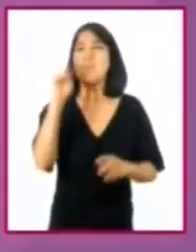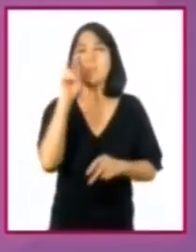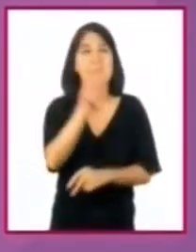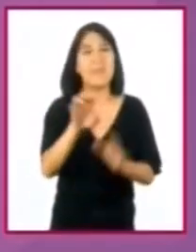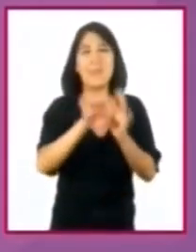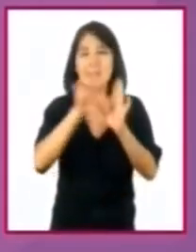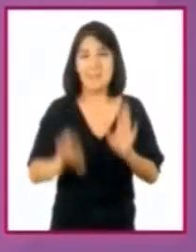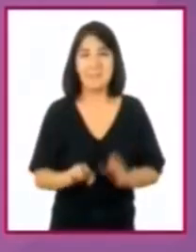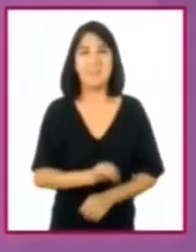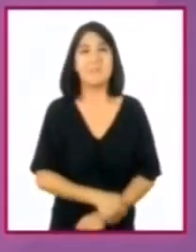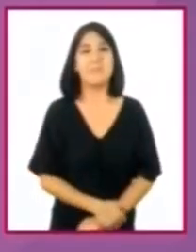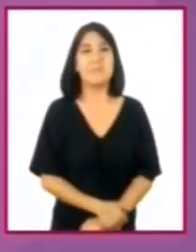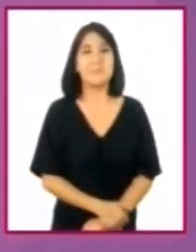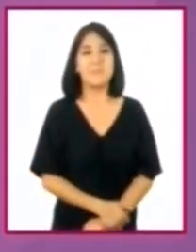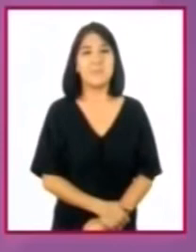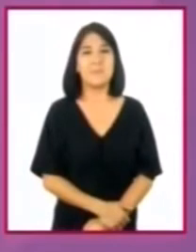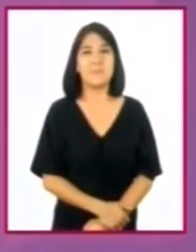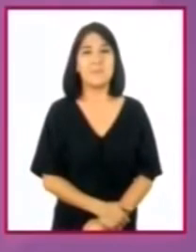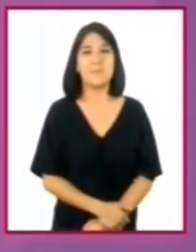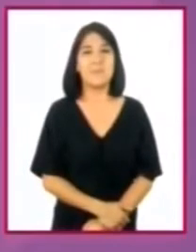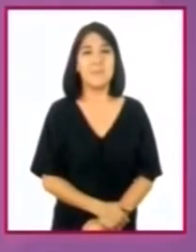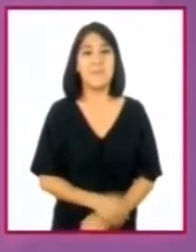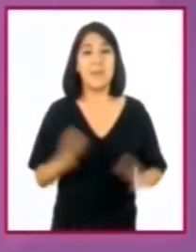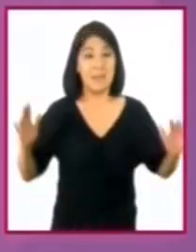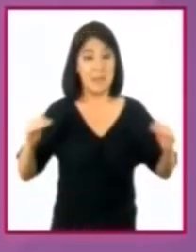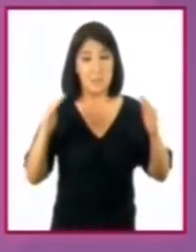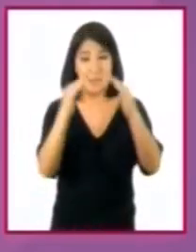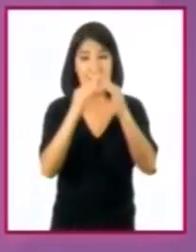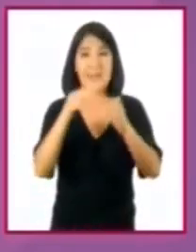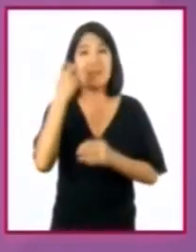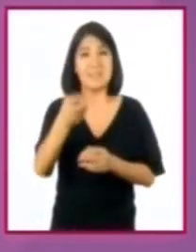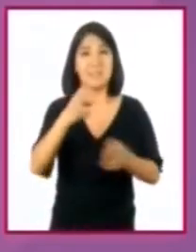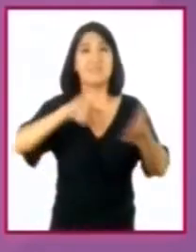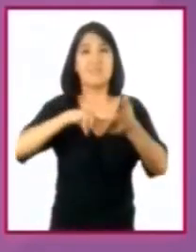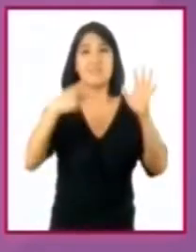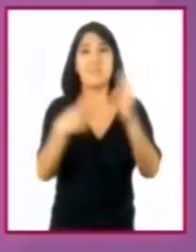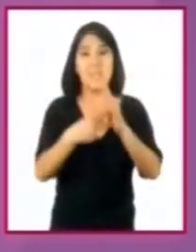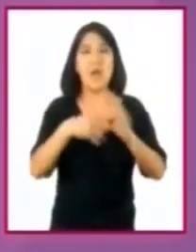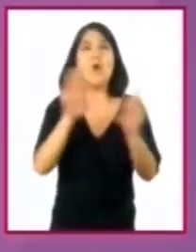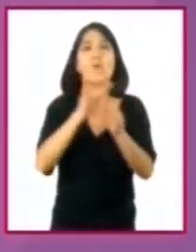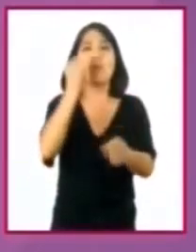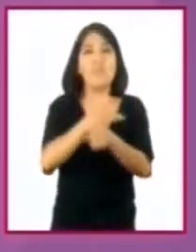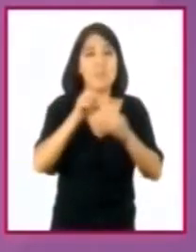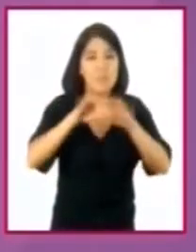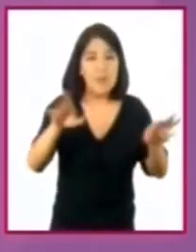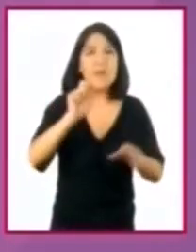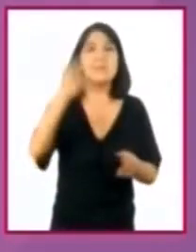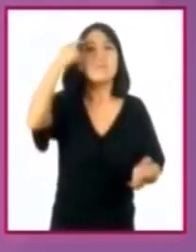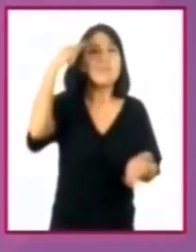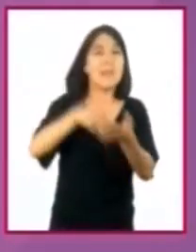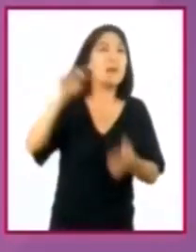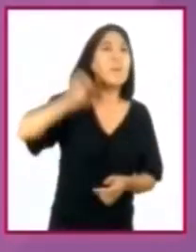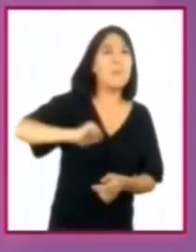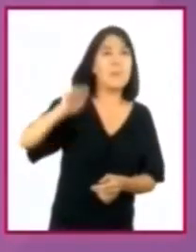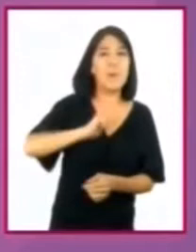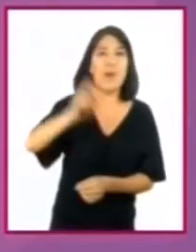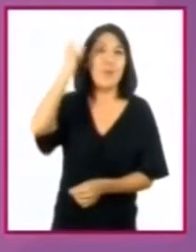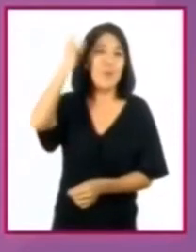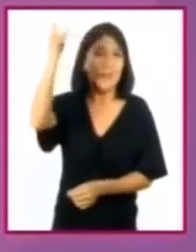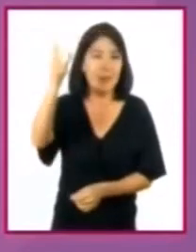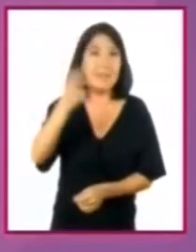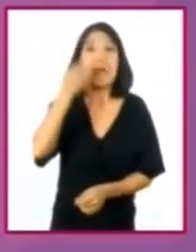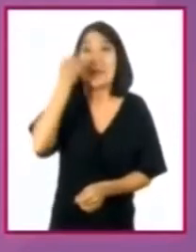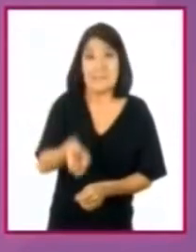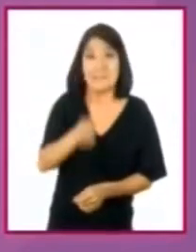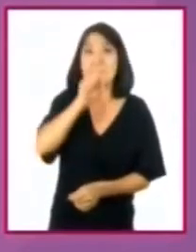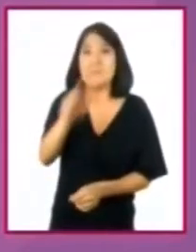ejemplos. Las ruinas de los templos mesoamericanos aportan información sobre sus creencias religiosas, ya que en